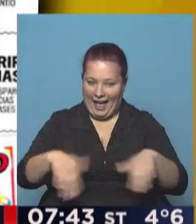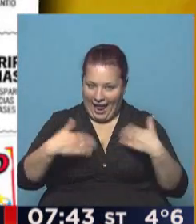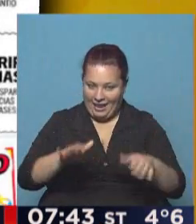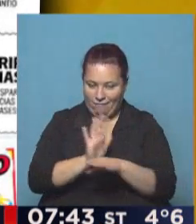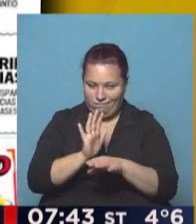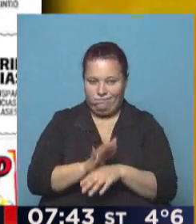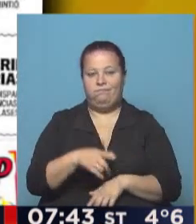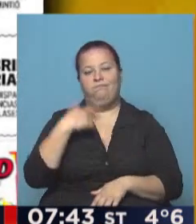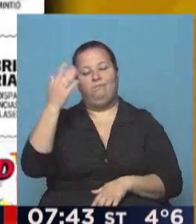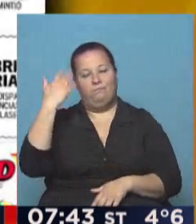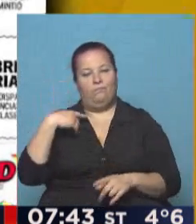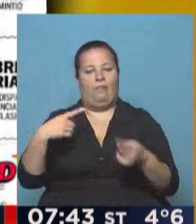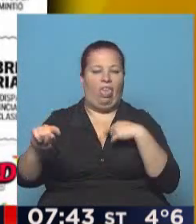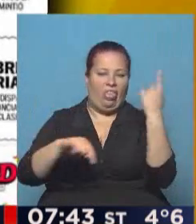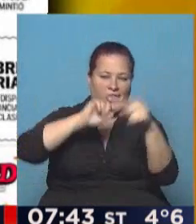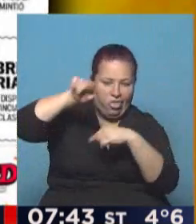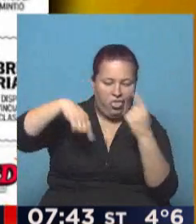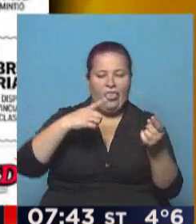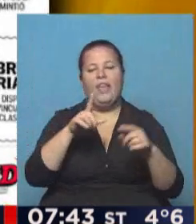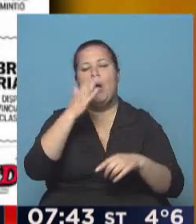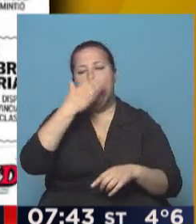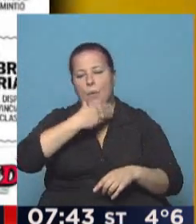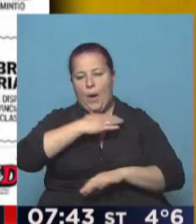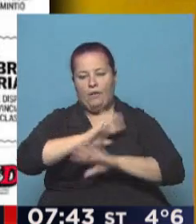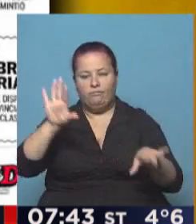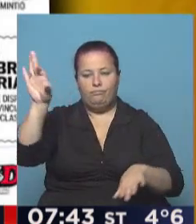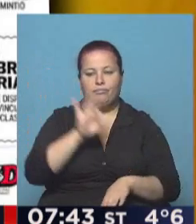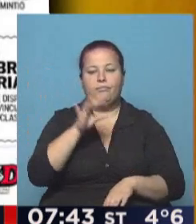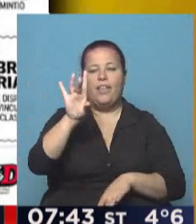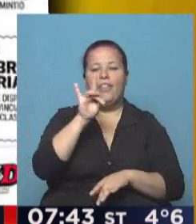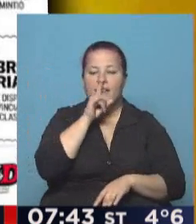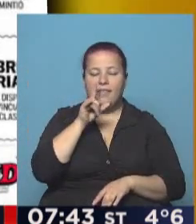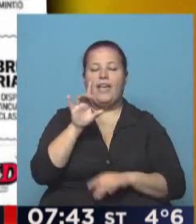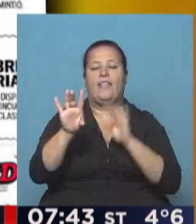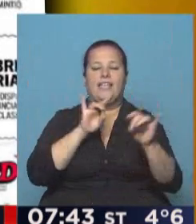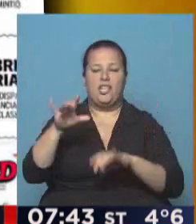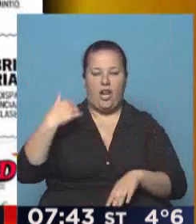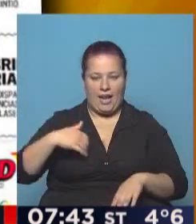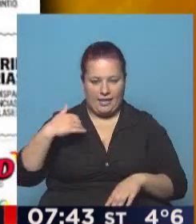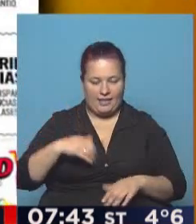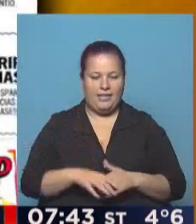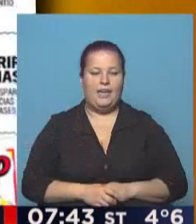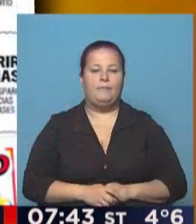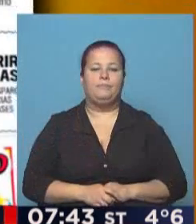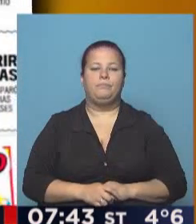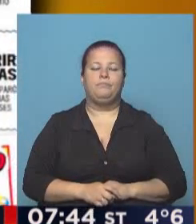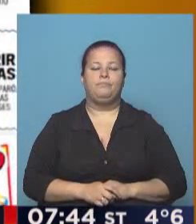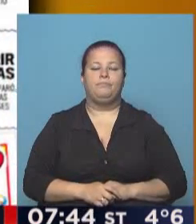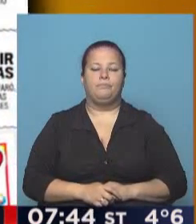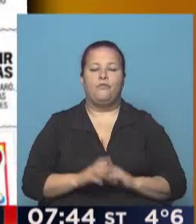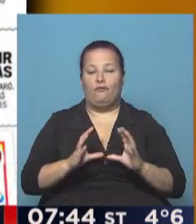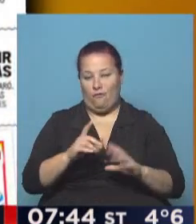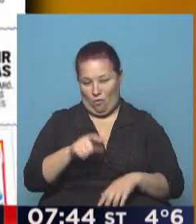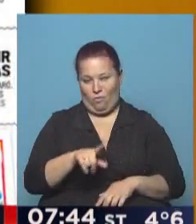¿eh? Luego de muchas idas y vueltas, Bauza fue designado como entrenador del seleccionado nacional de